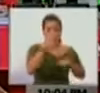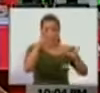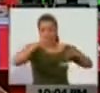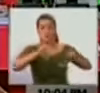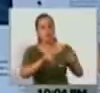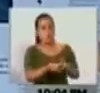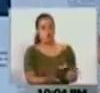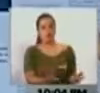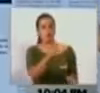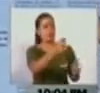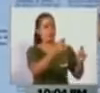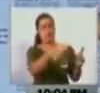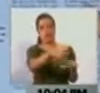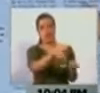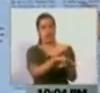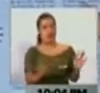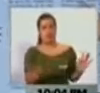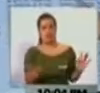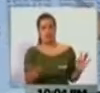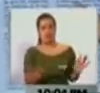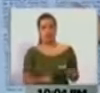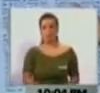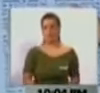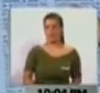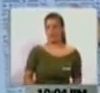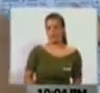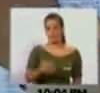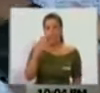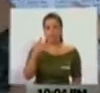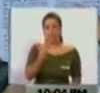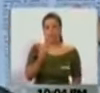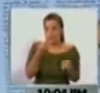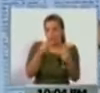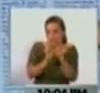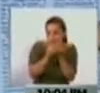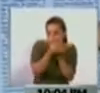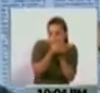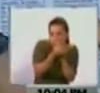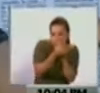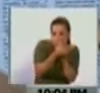esto. Tratan de tapar la olla podrida.